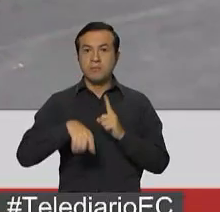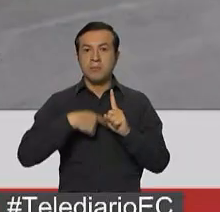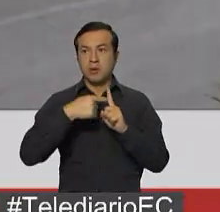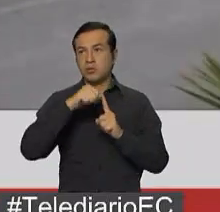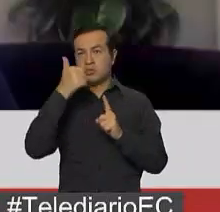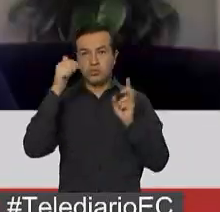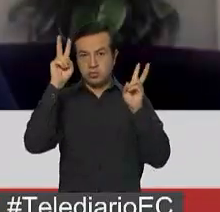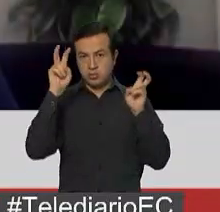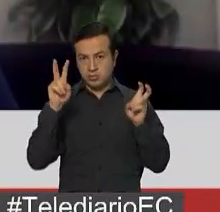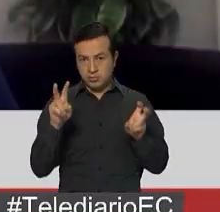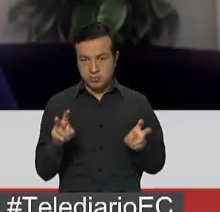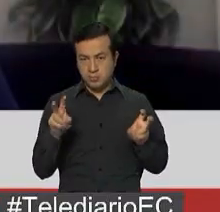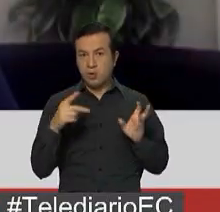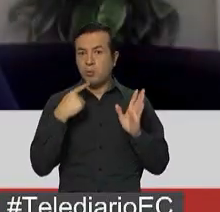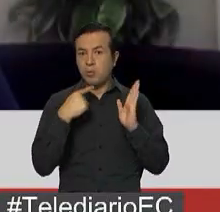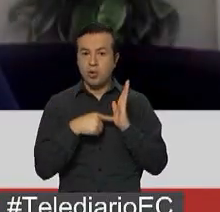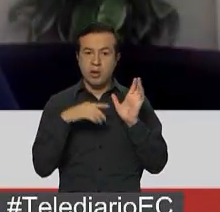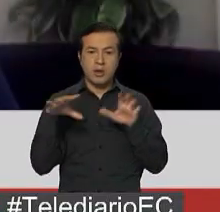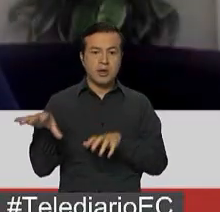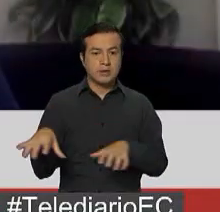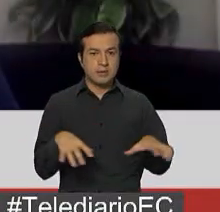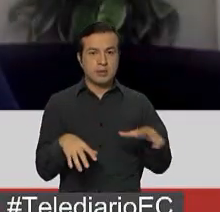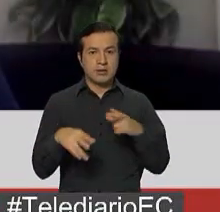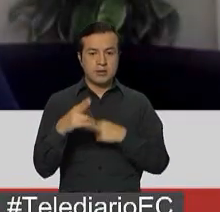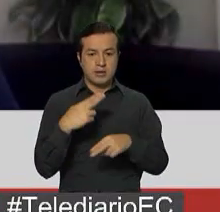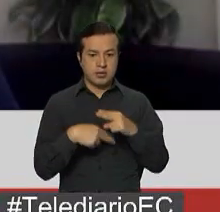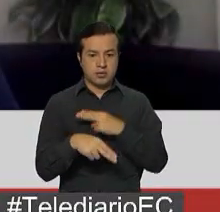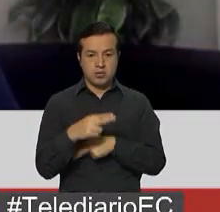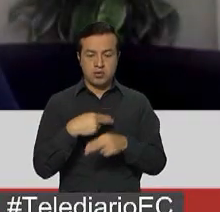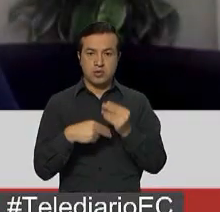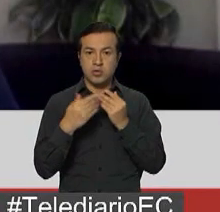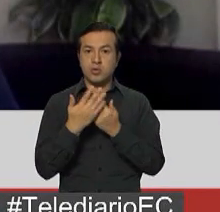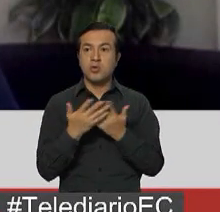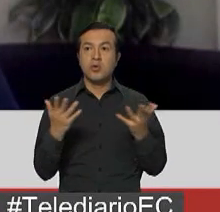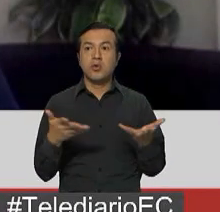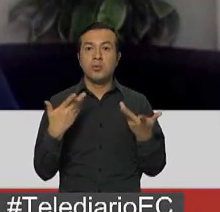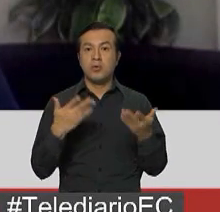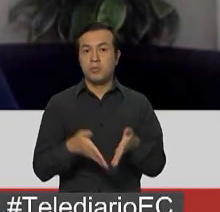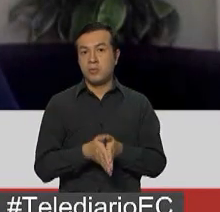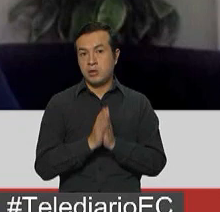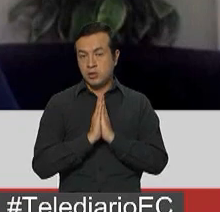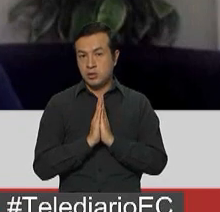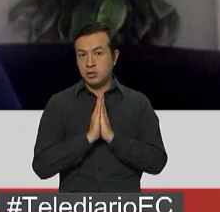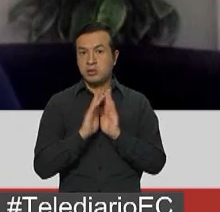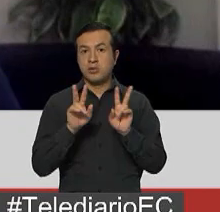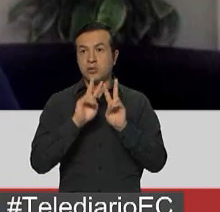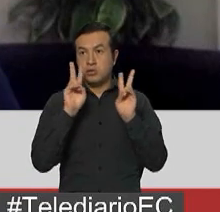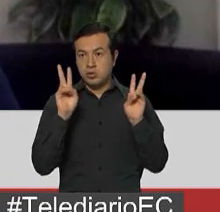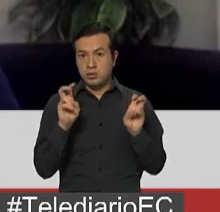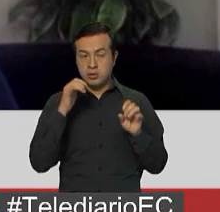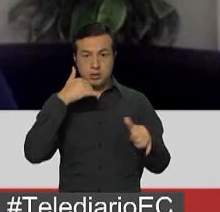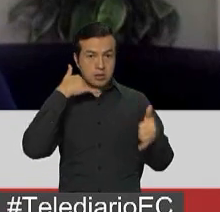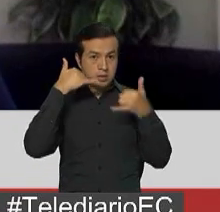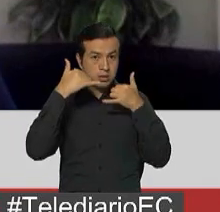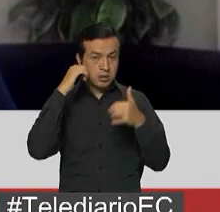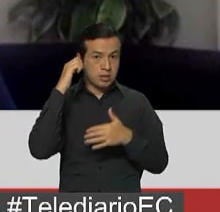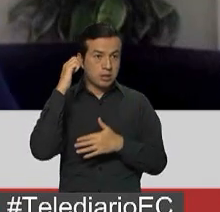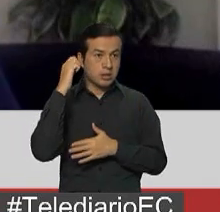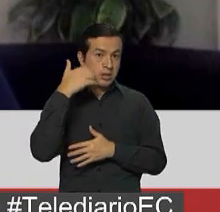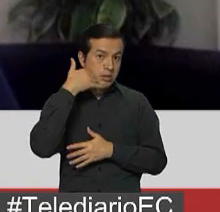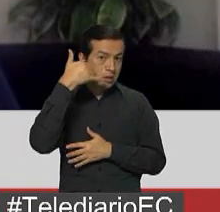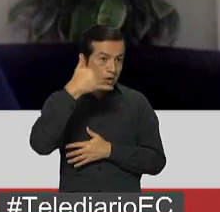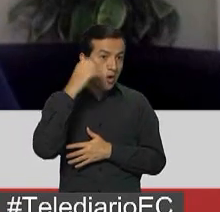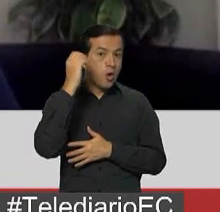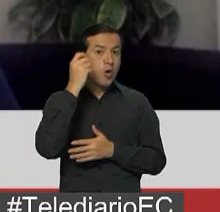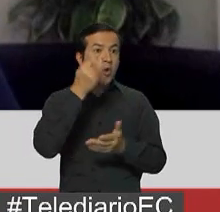ámbitos las actividades comerciales mediante pedidos por llamadas telefónicas o también